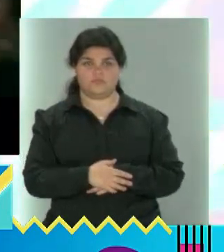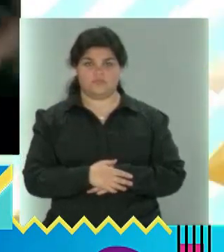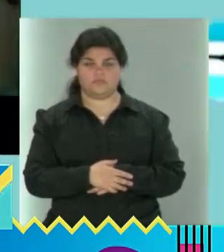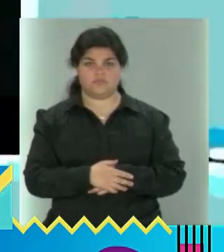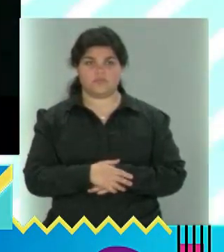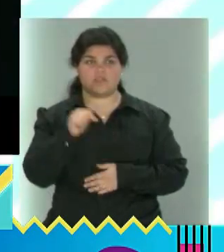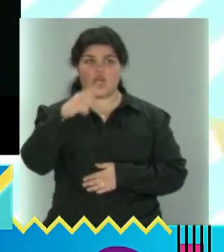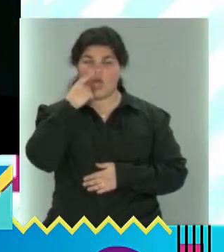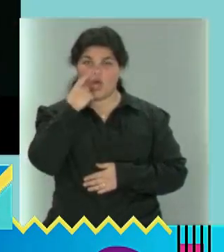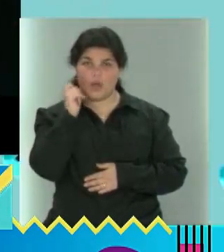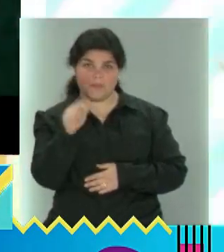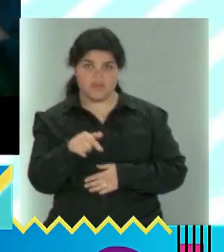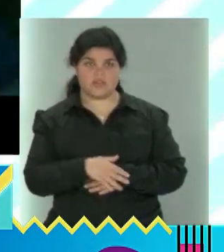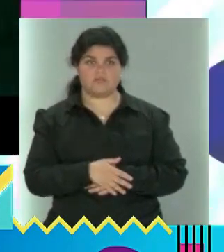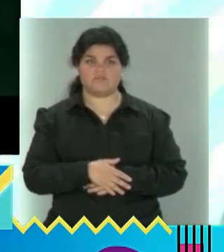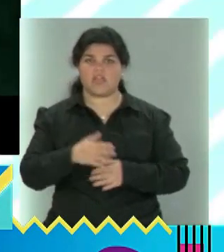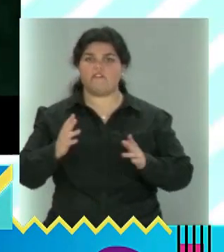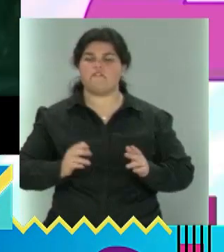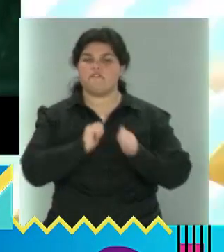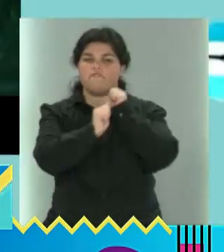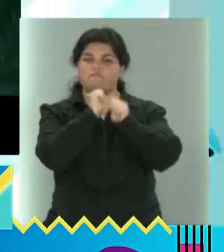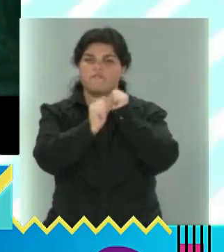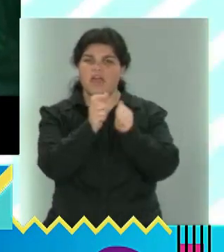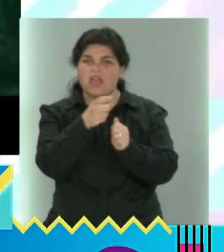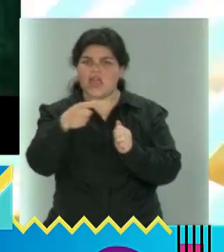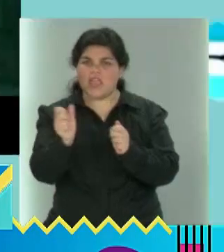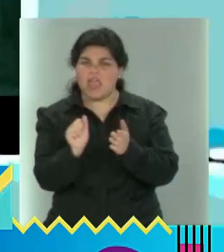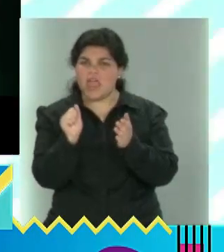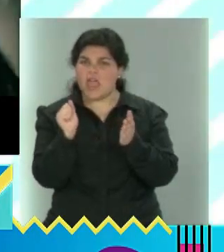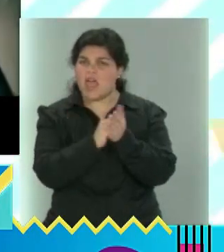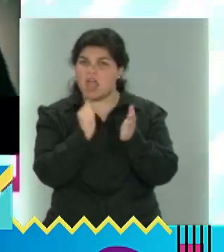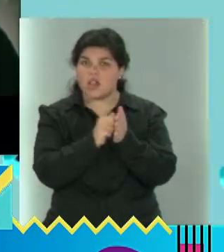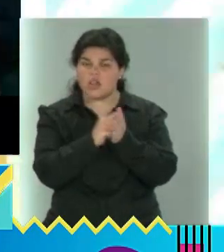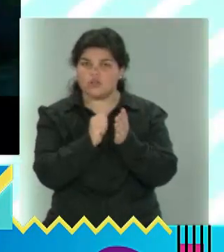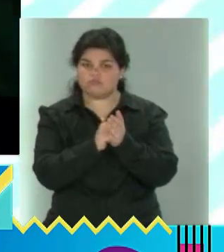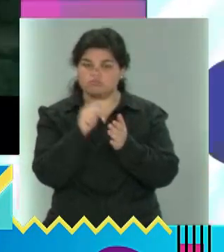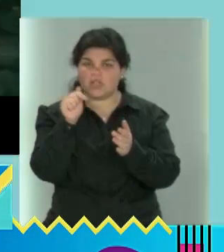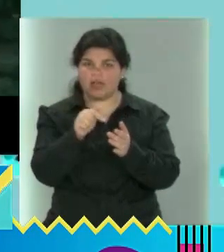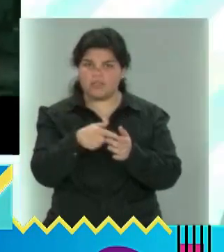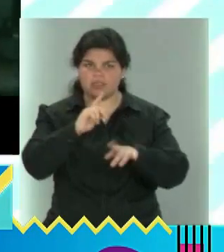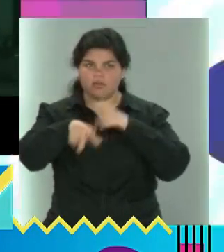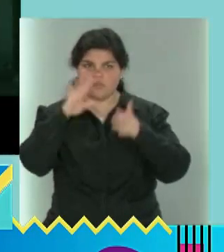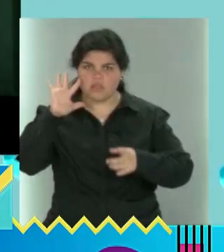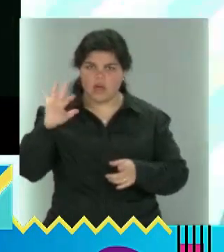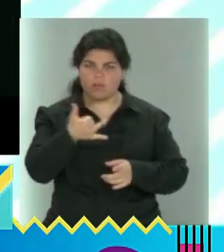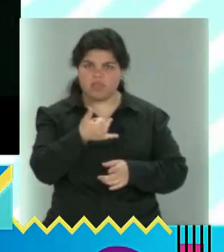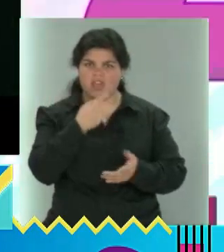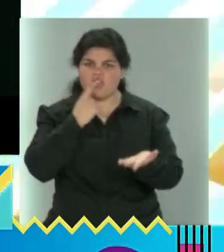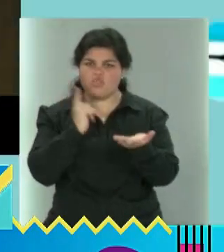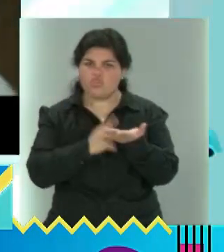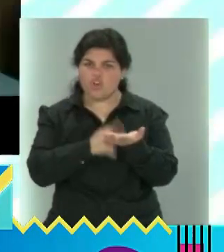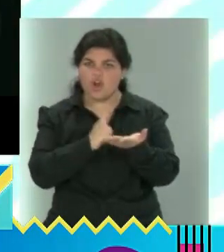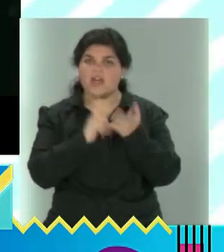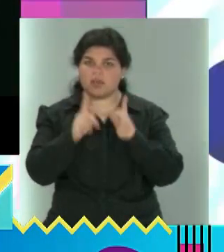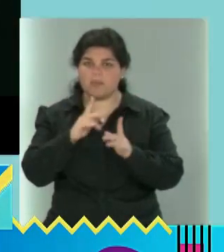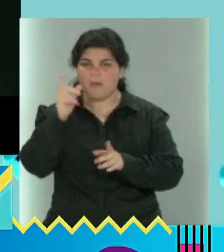Cheng encuentra trabajo en una fábrica de hielo y al poco tiempo descubre que la fábrica trafica drogas y está en una red de